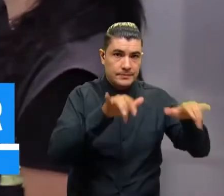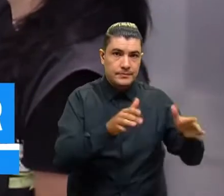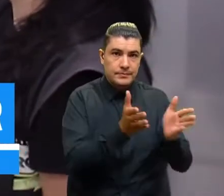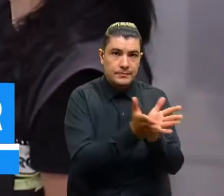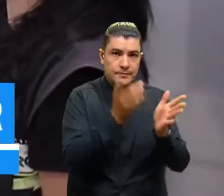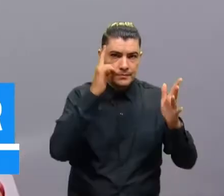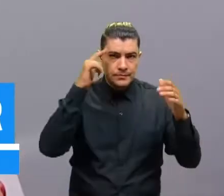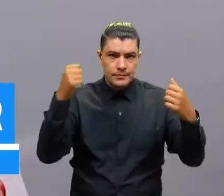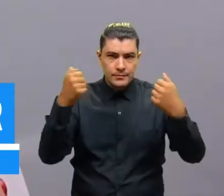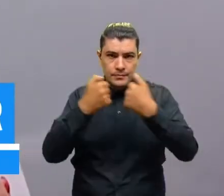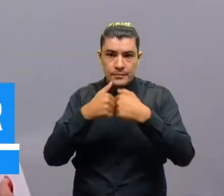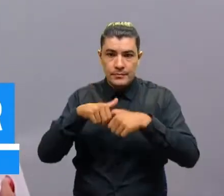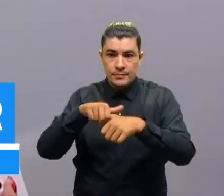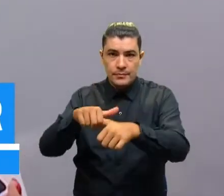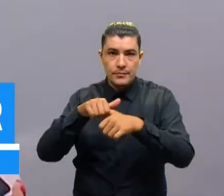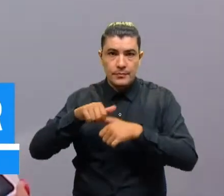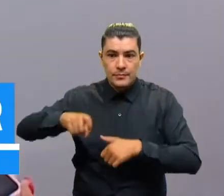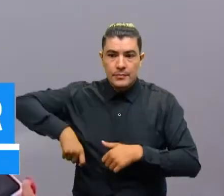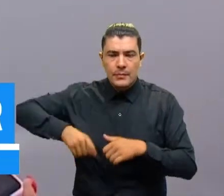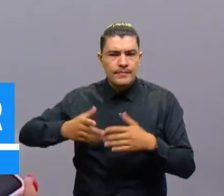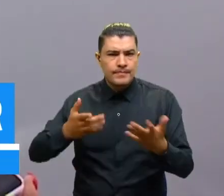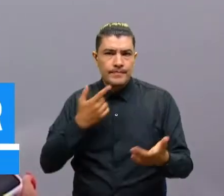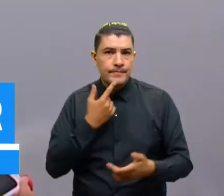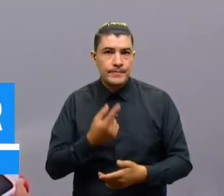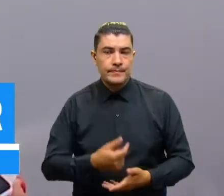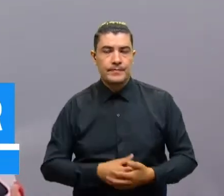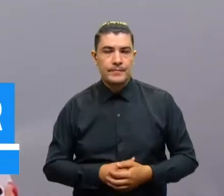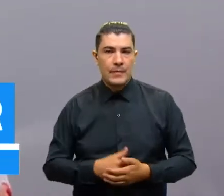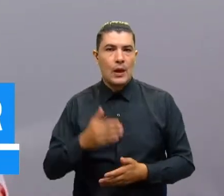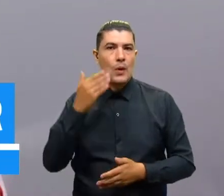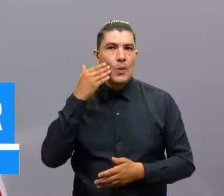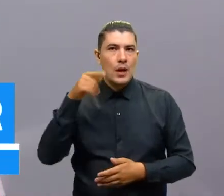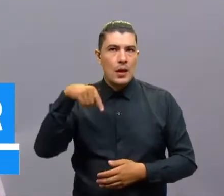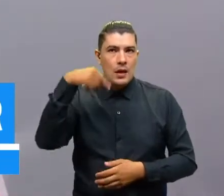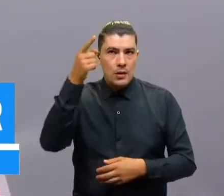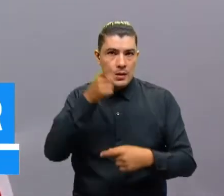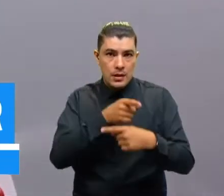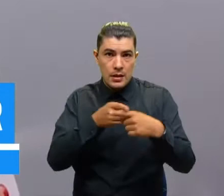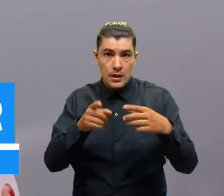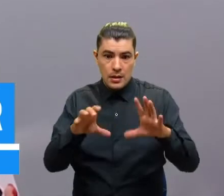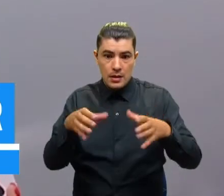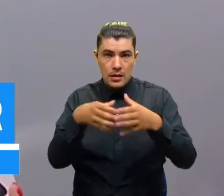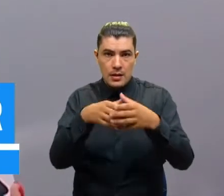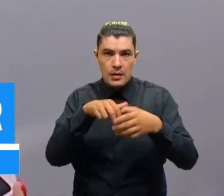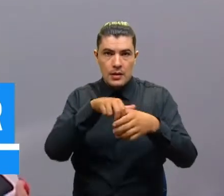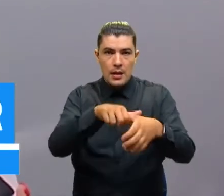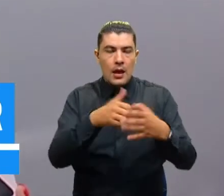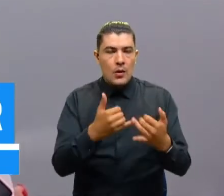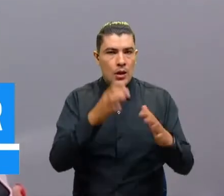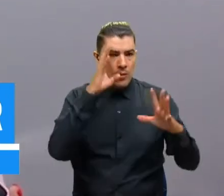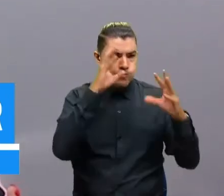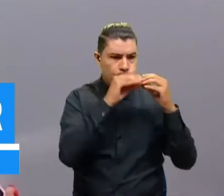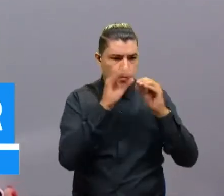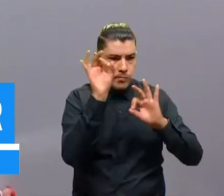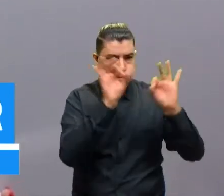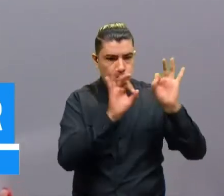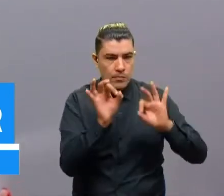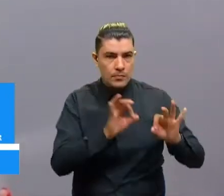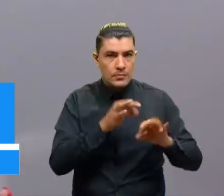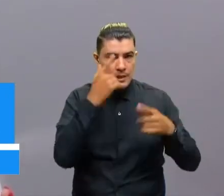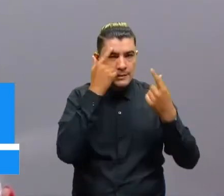Educación? Estamos revisando ya, reuniéndonos la próxima semana con el gremio de transporte, coordinando cuál va a ser la mejor